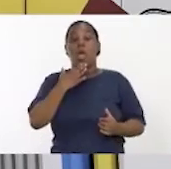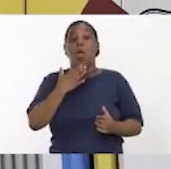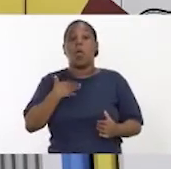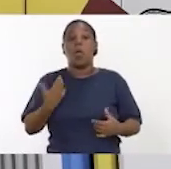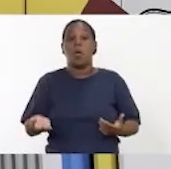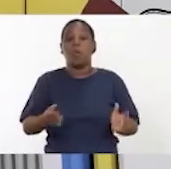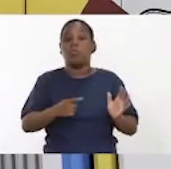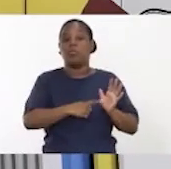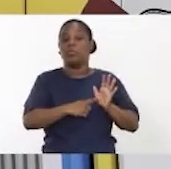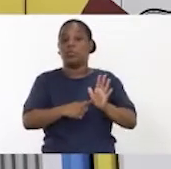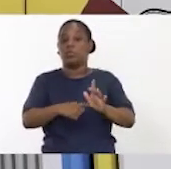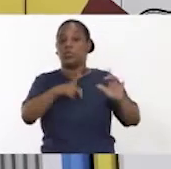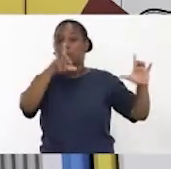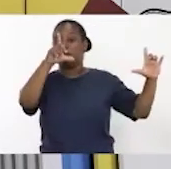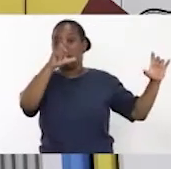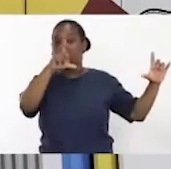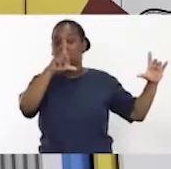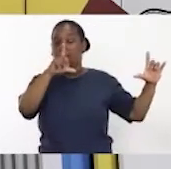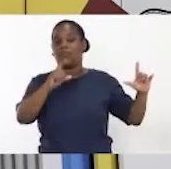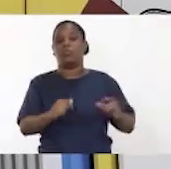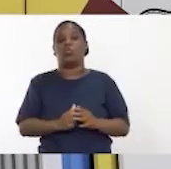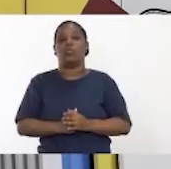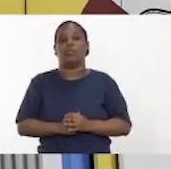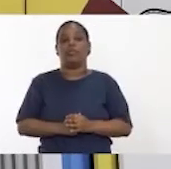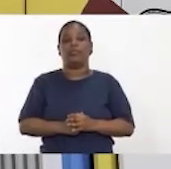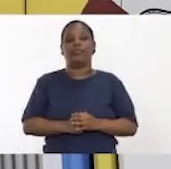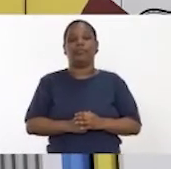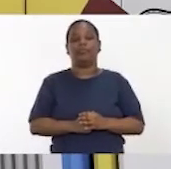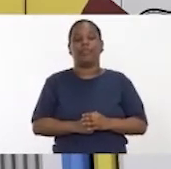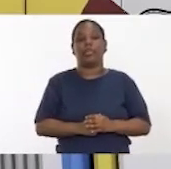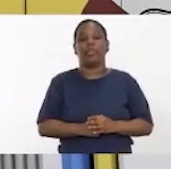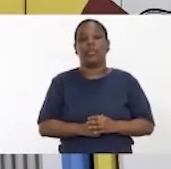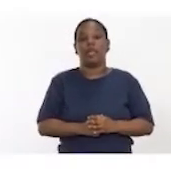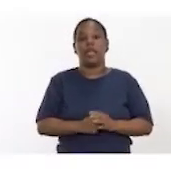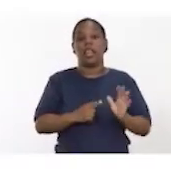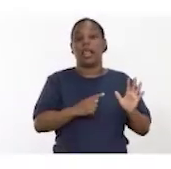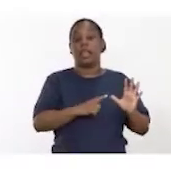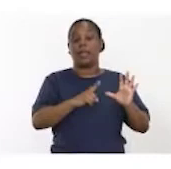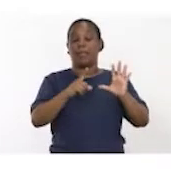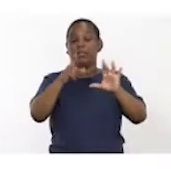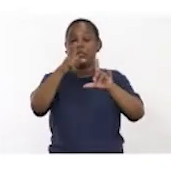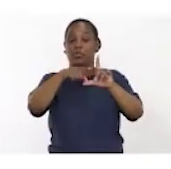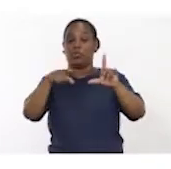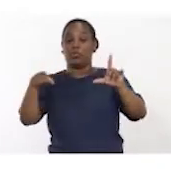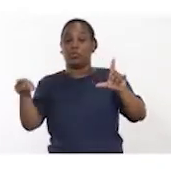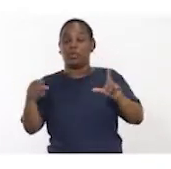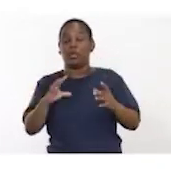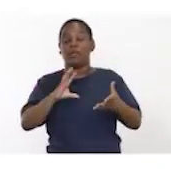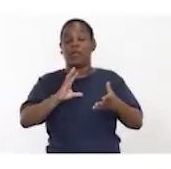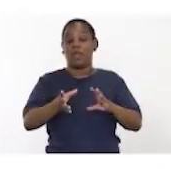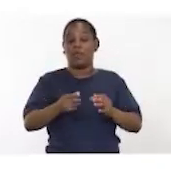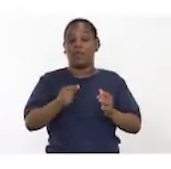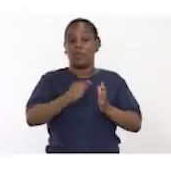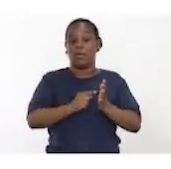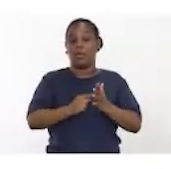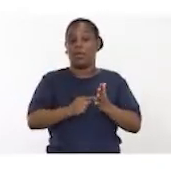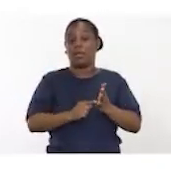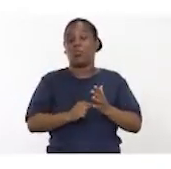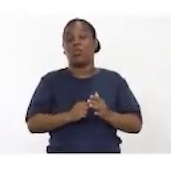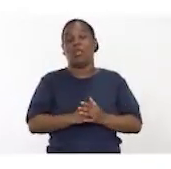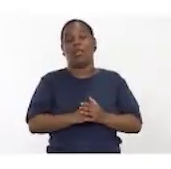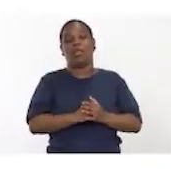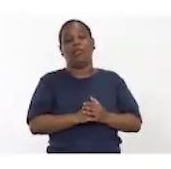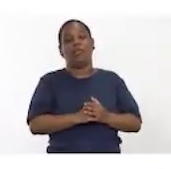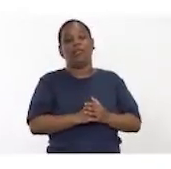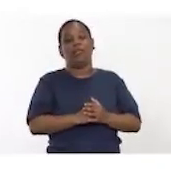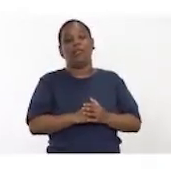atraen, como se muestra en la figura. Es la representación gráfica, la forma